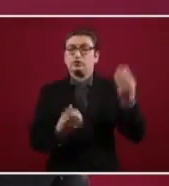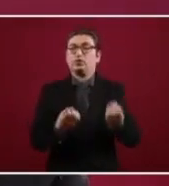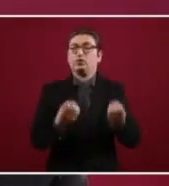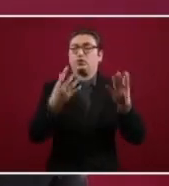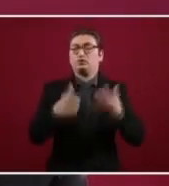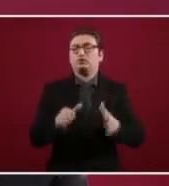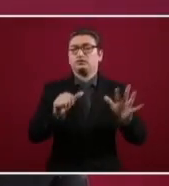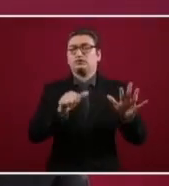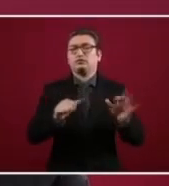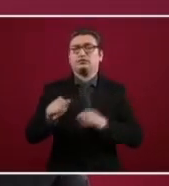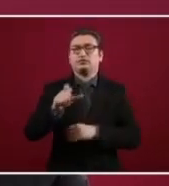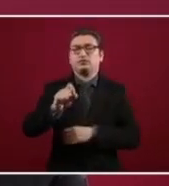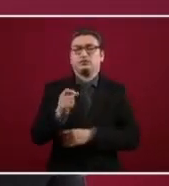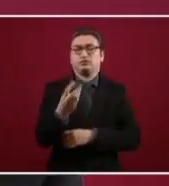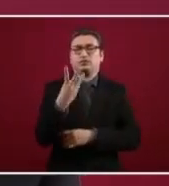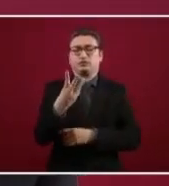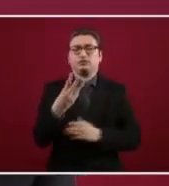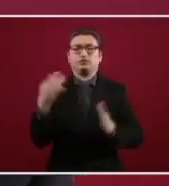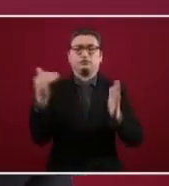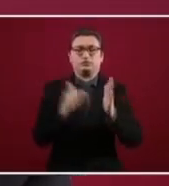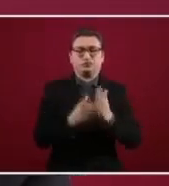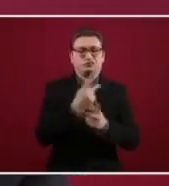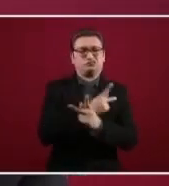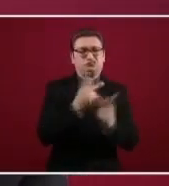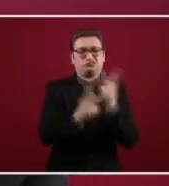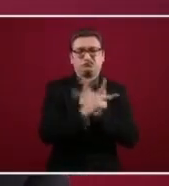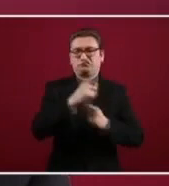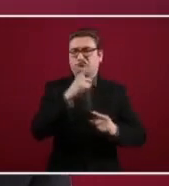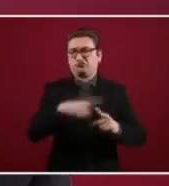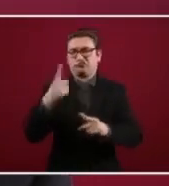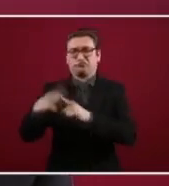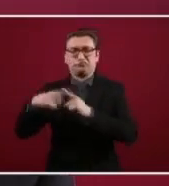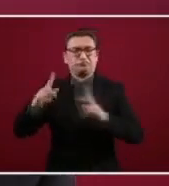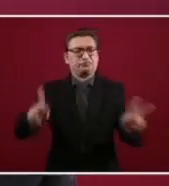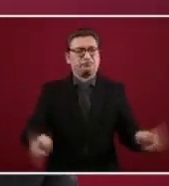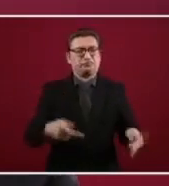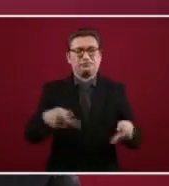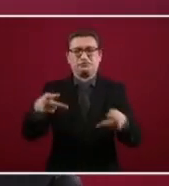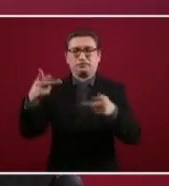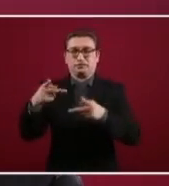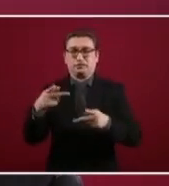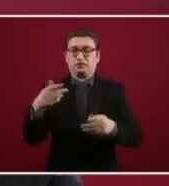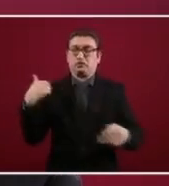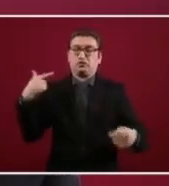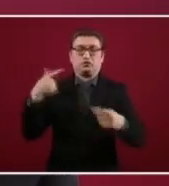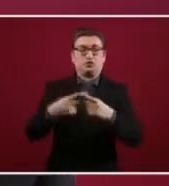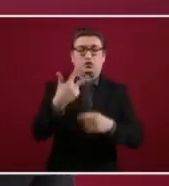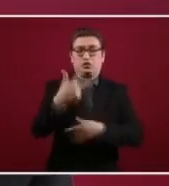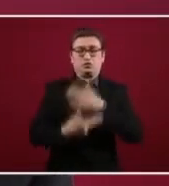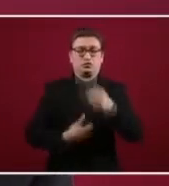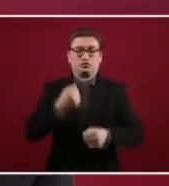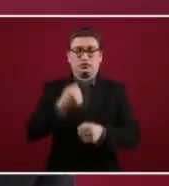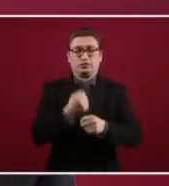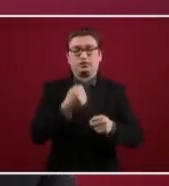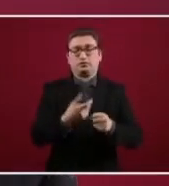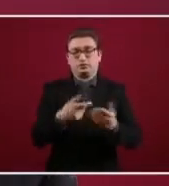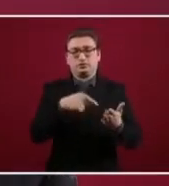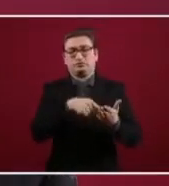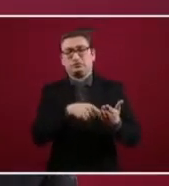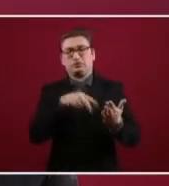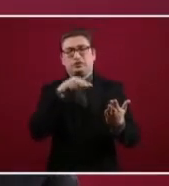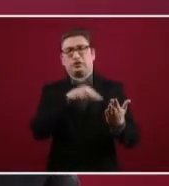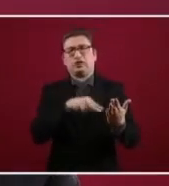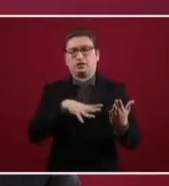de 600 23.000 productos que son los que más se han vendido en las 8 ediciones anteriores con 24 y